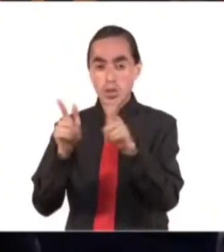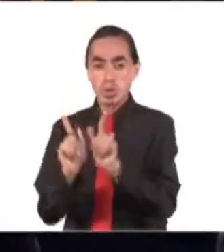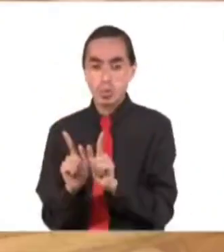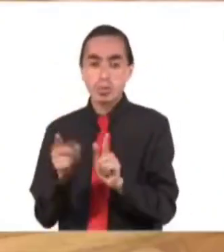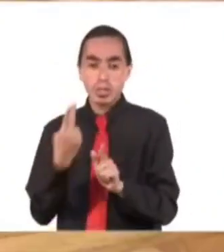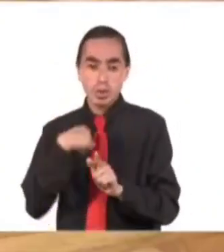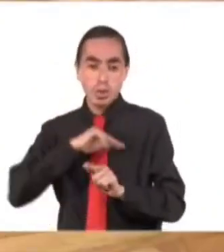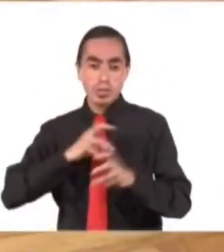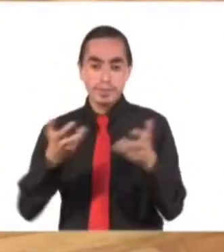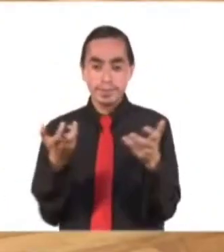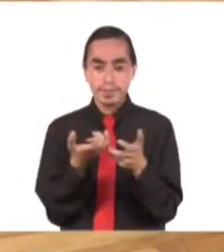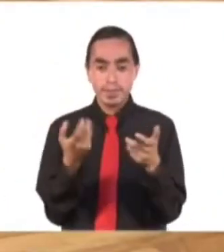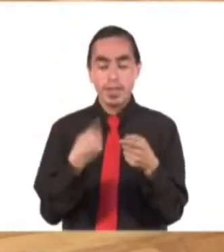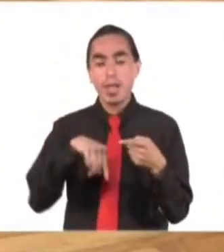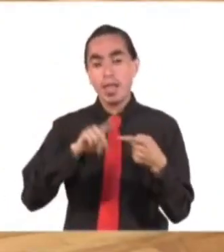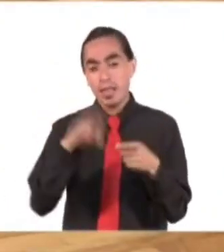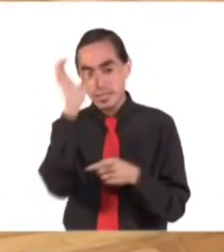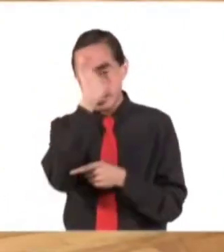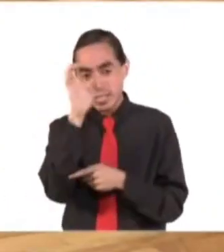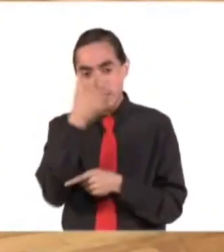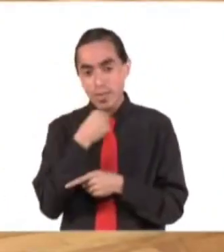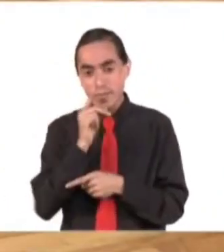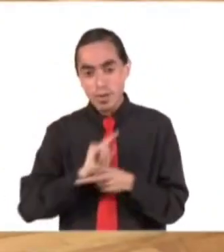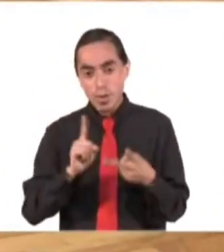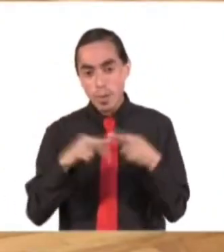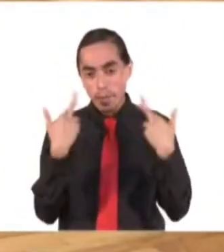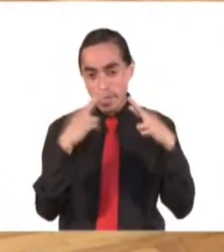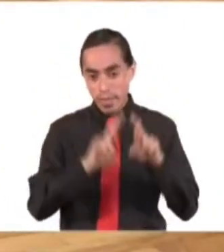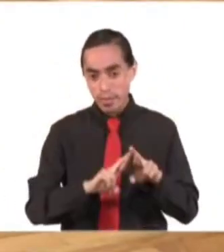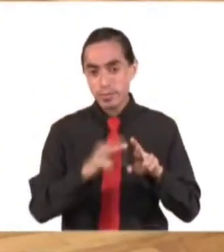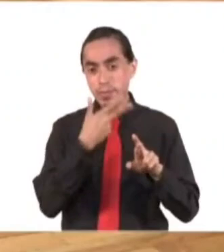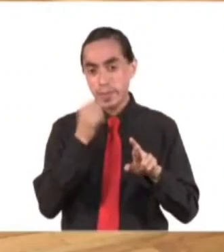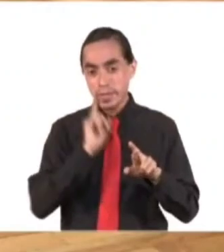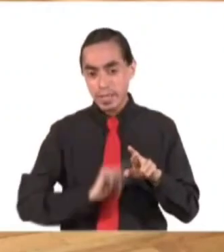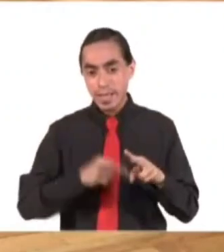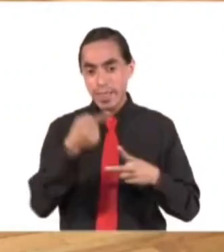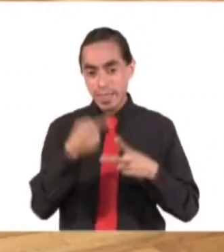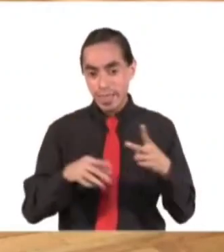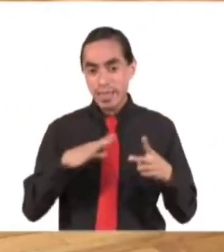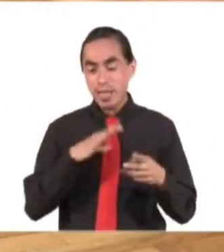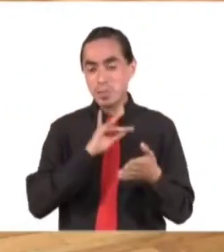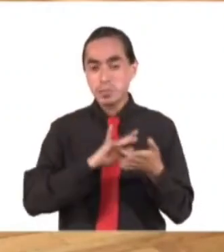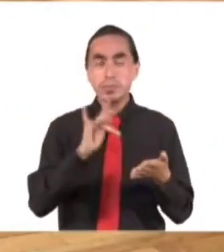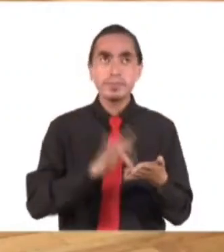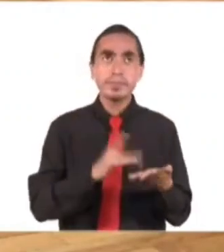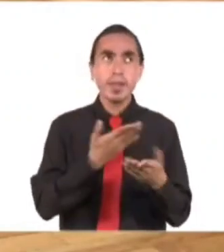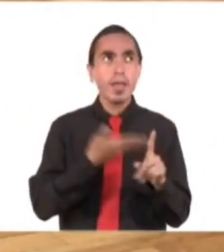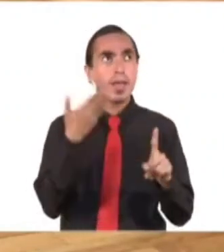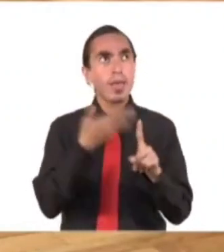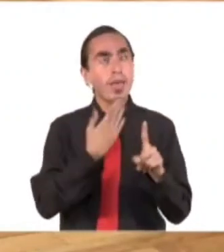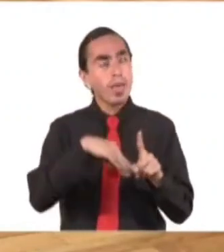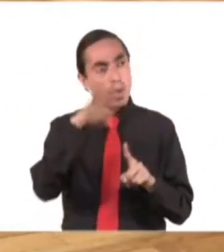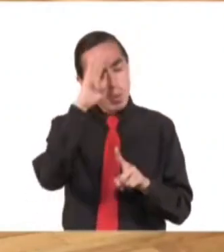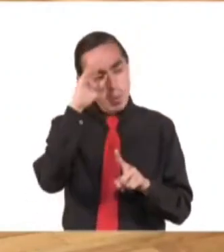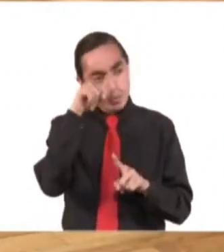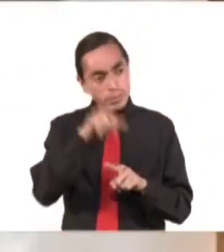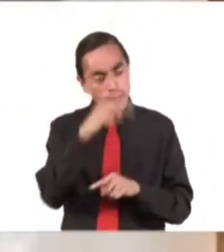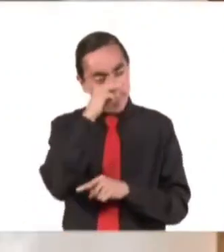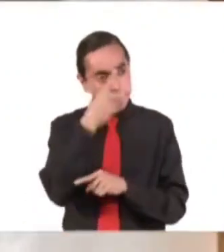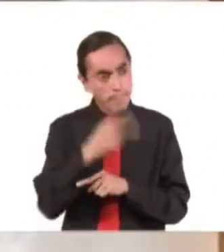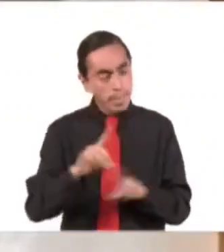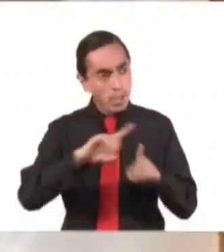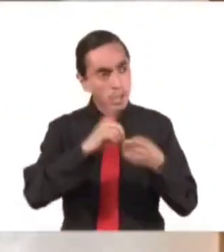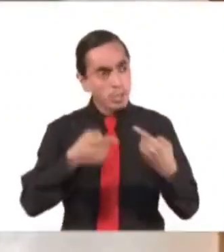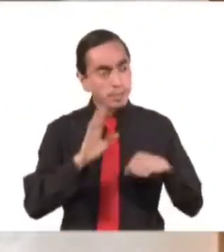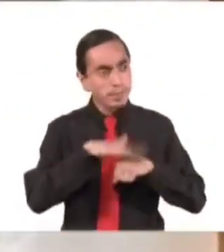estamos constituyendo, científicos, científicas, profesores, profesoras, pensando cómo podemos lograr que México se